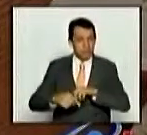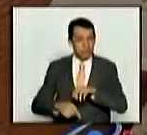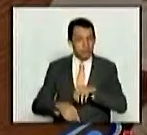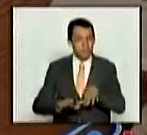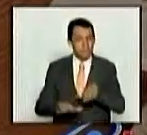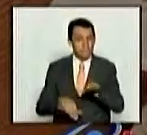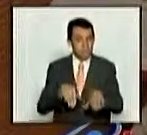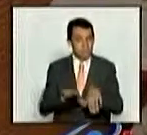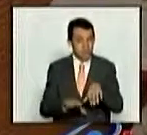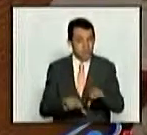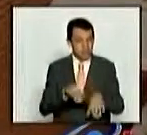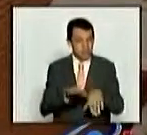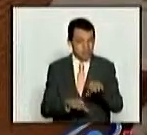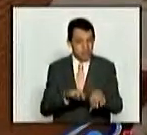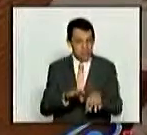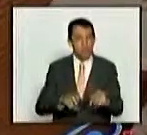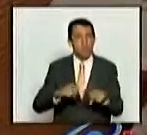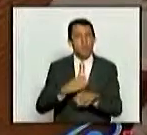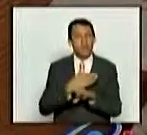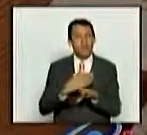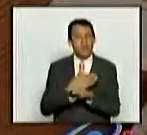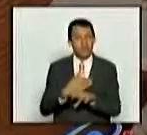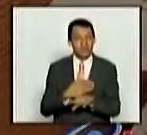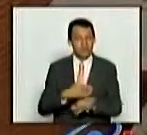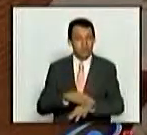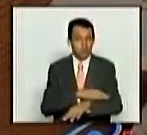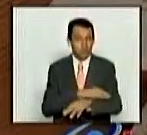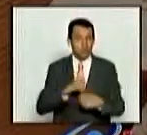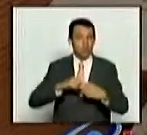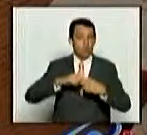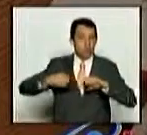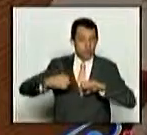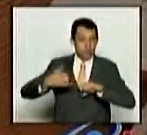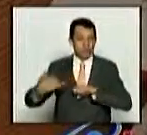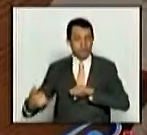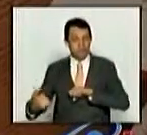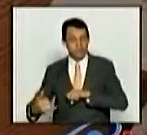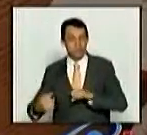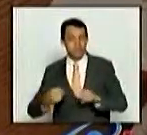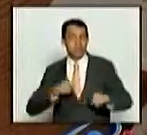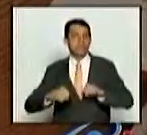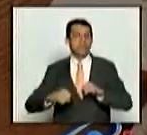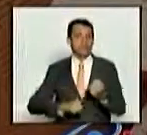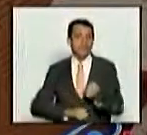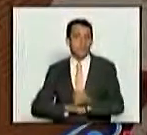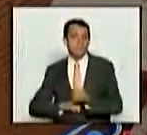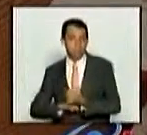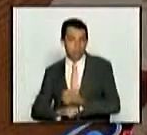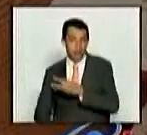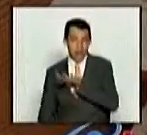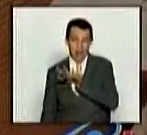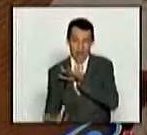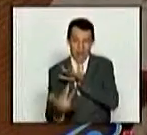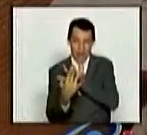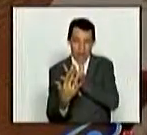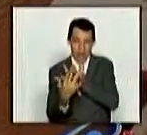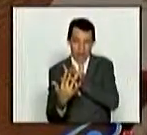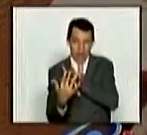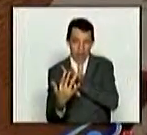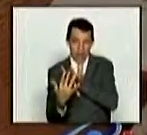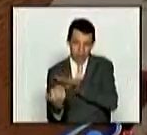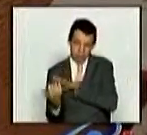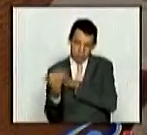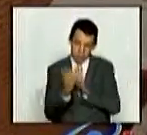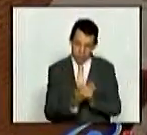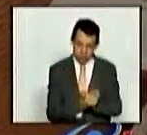de ligamento. ¿Qué debemos hacer ahí? Fortalecer el músculo del cuádriceps. Entonces, configuramos la máquina en modulación de